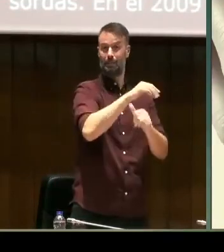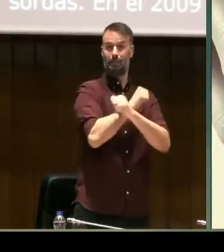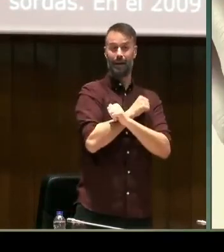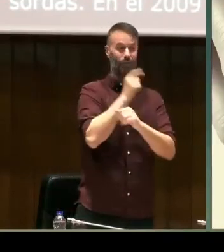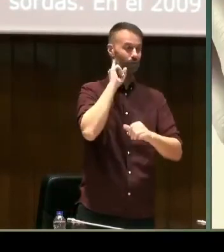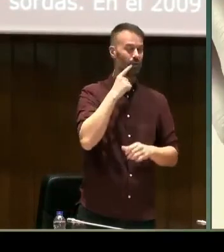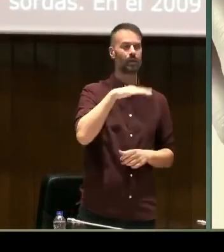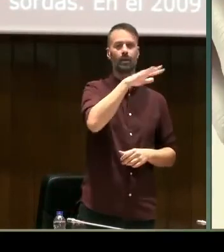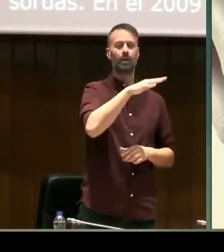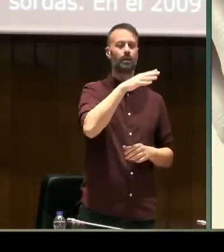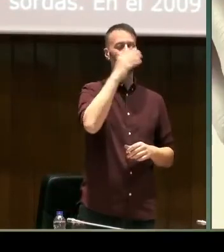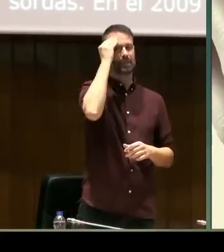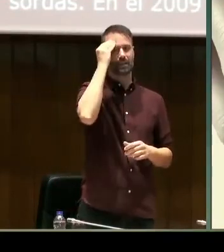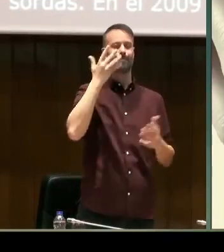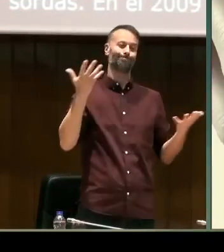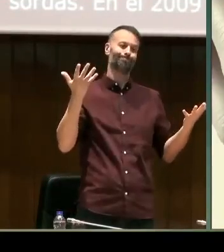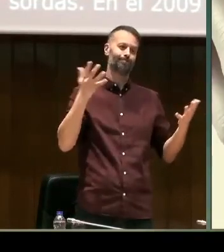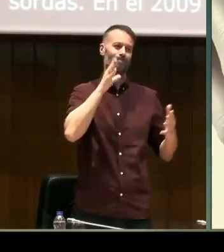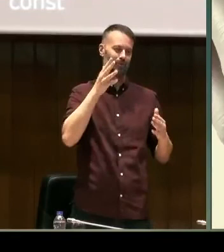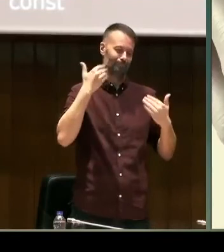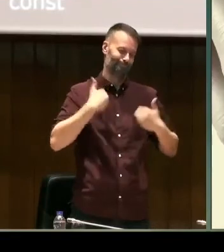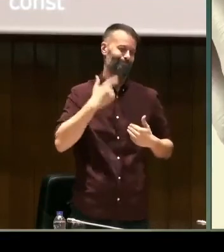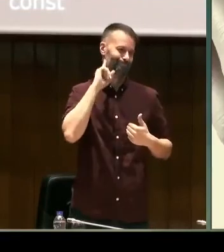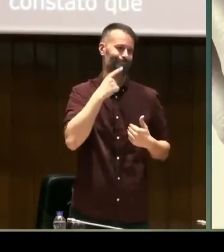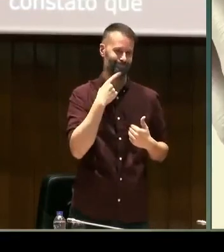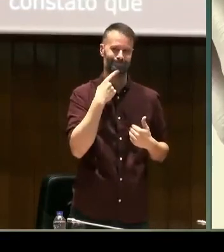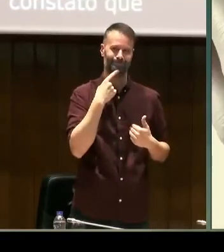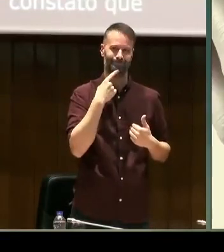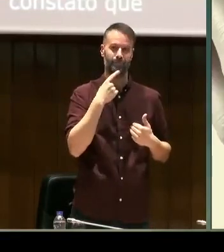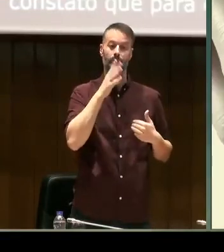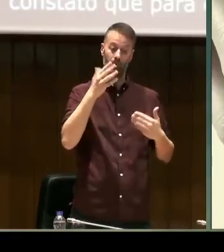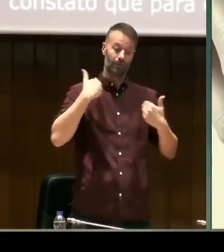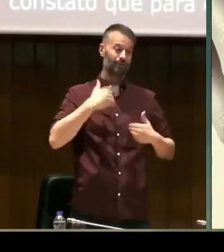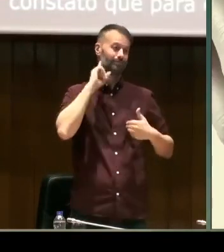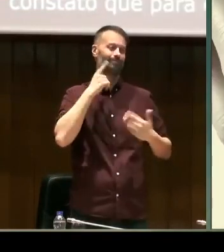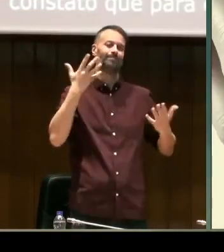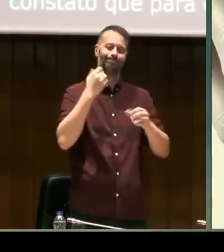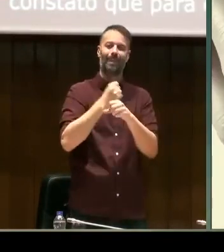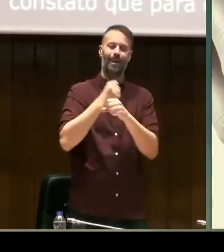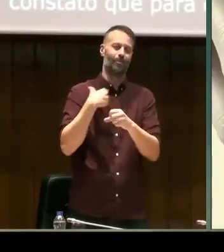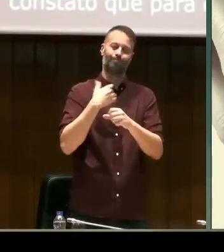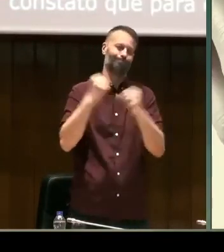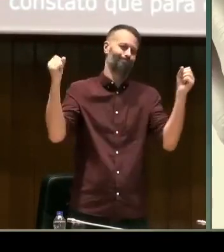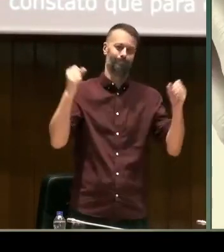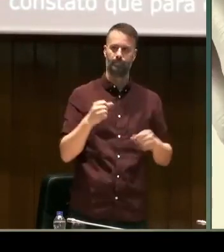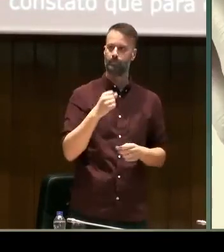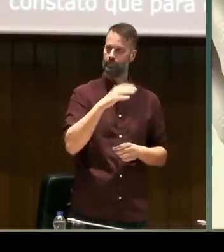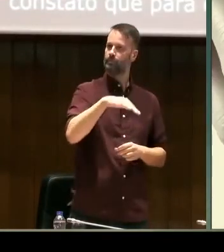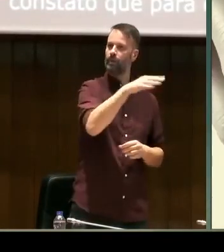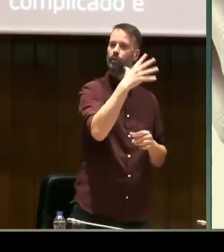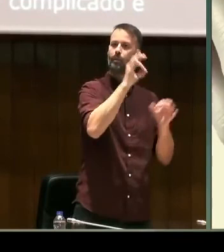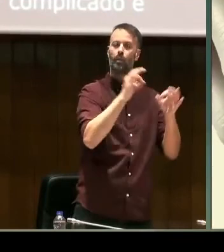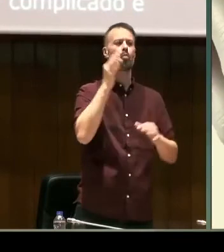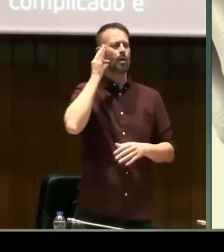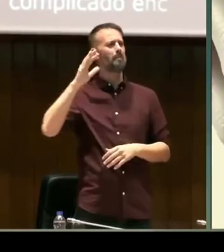Alrededor del 40% de los hombres, del 50% de los hombres en esta situación lo achacan al hecho de ser personas sordas. Por eso